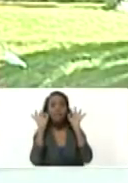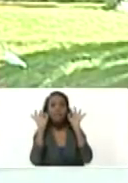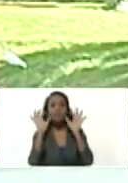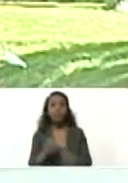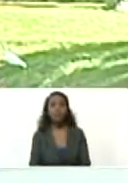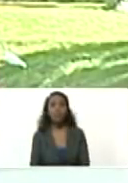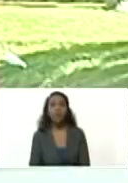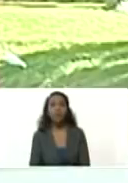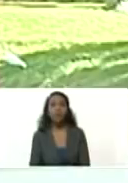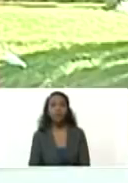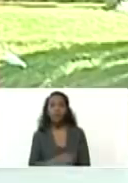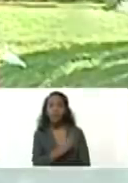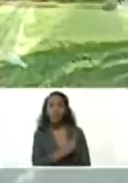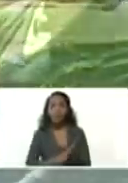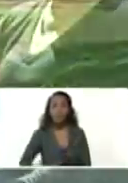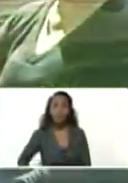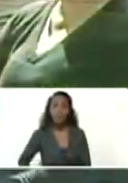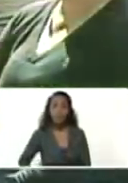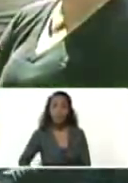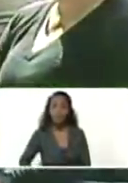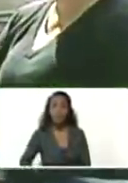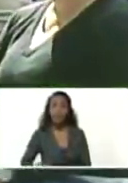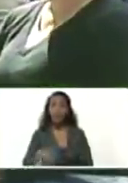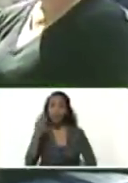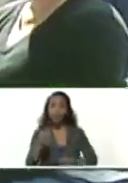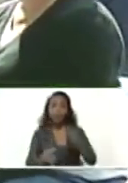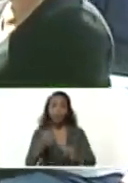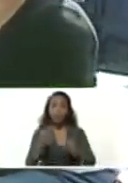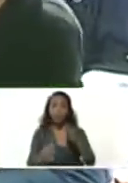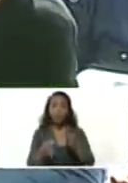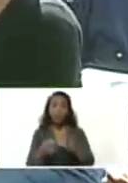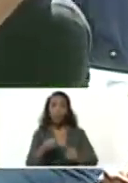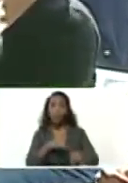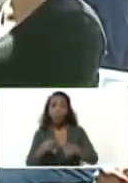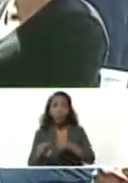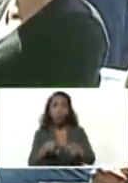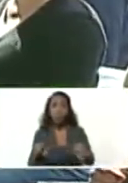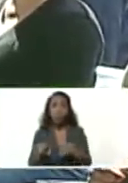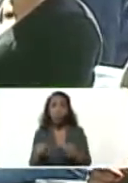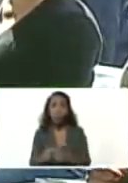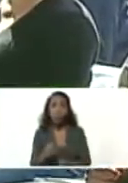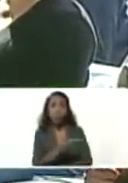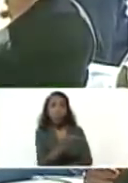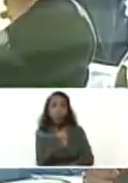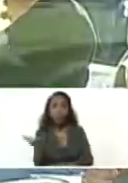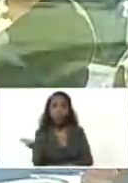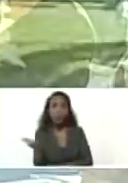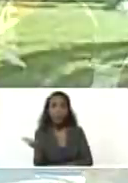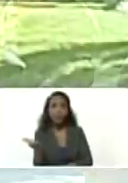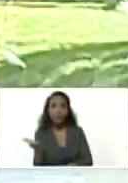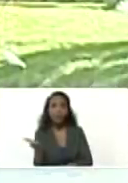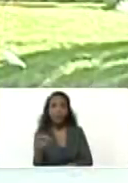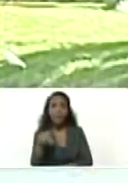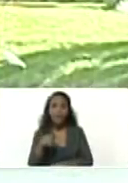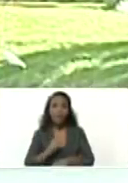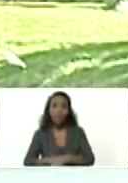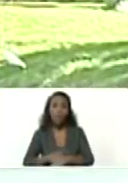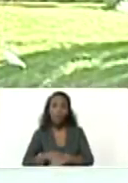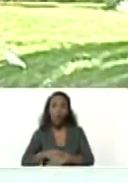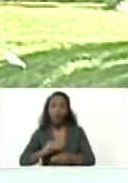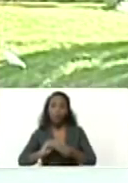la vicepresidenta ejecutiva que ha coordinado con ustedes, bueno, está en este momento en